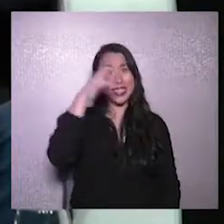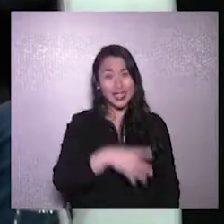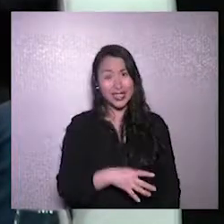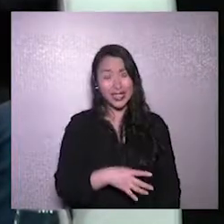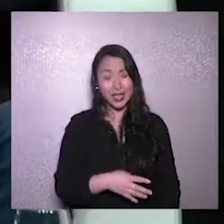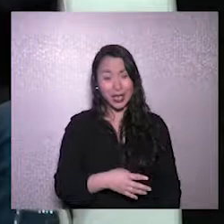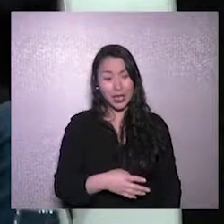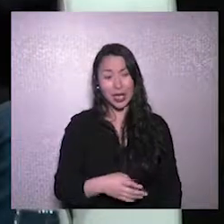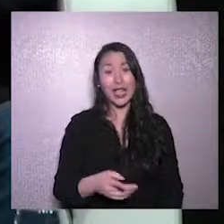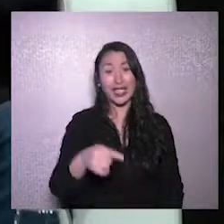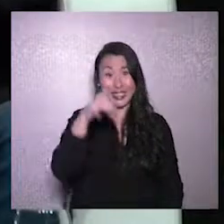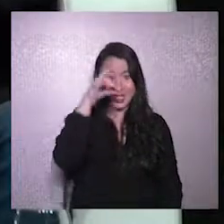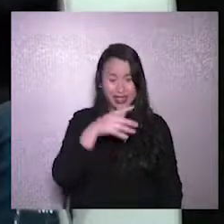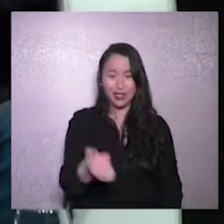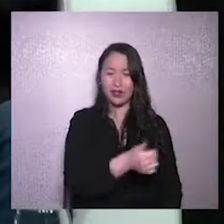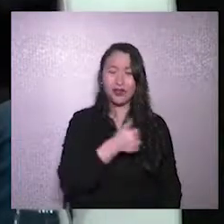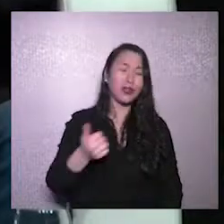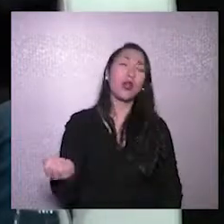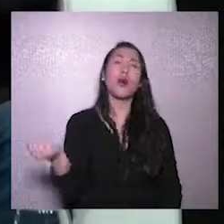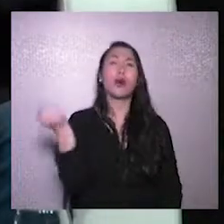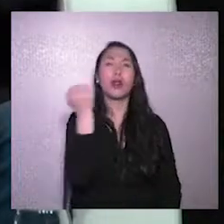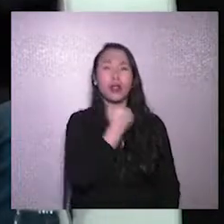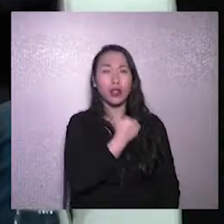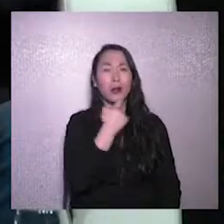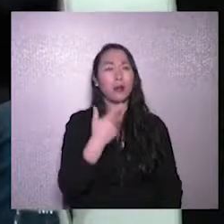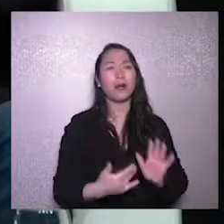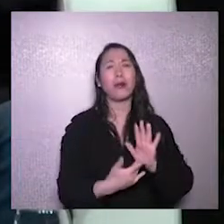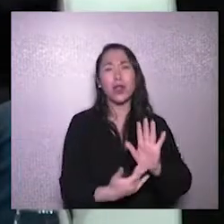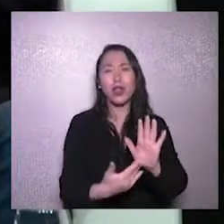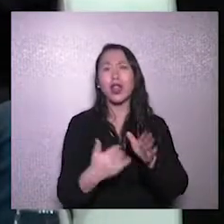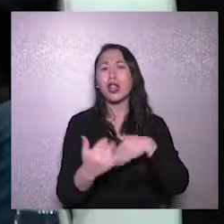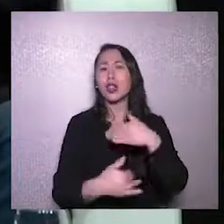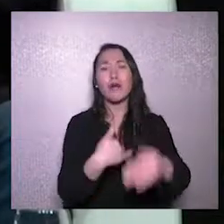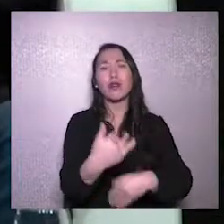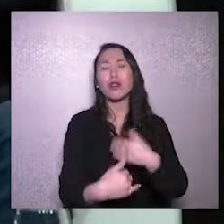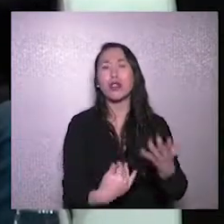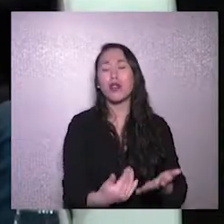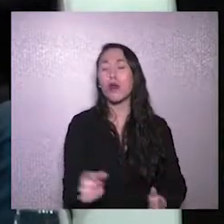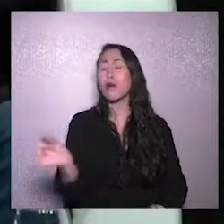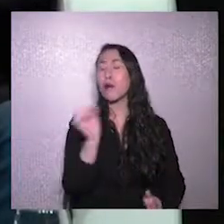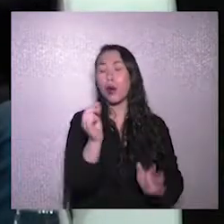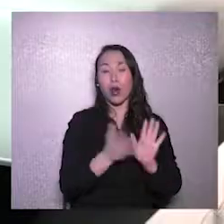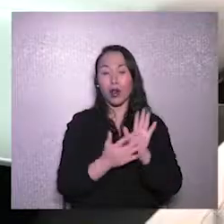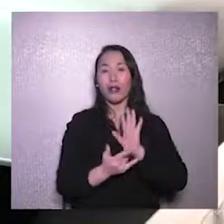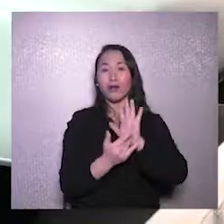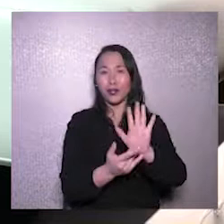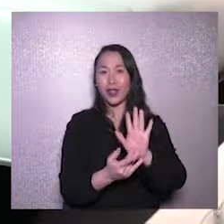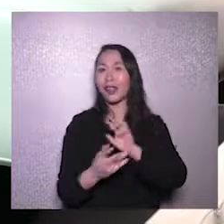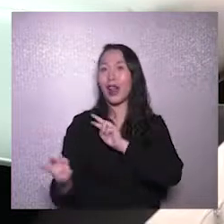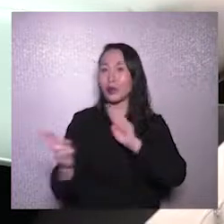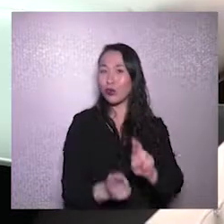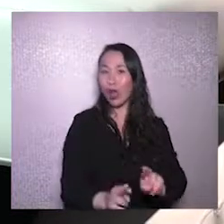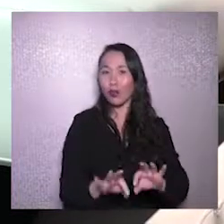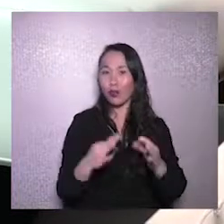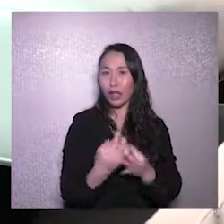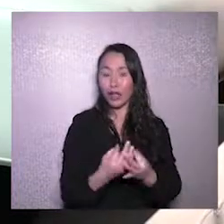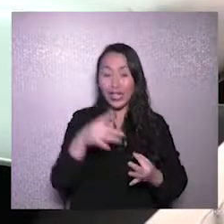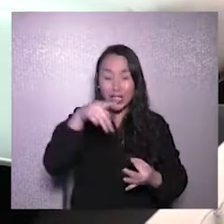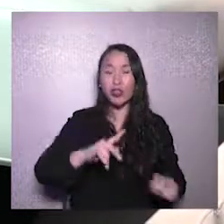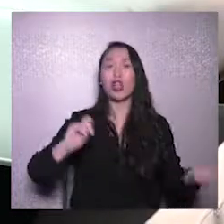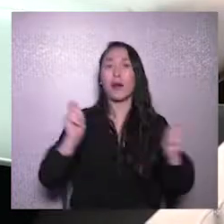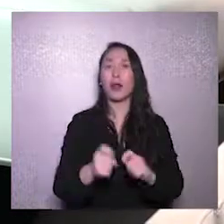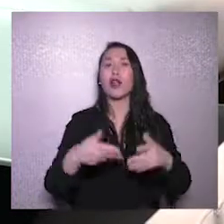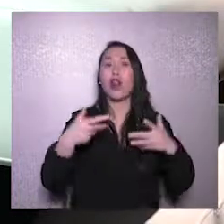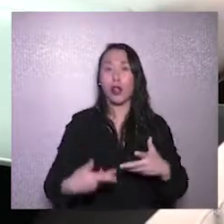hemos cometido un error. Estamos llenos de indicadores de proceso y muy pocos indicadores de resultados. Eso hay que cambiarlo ahora y el